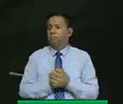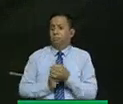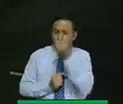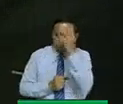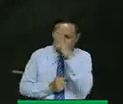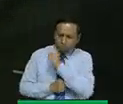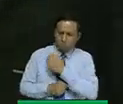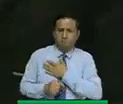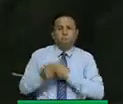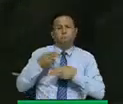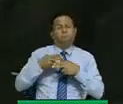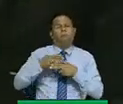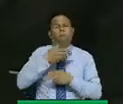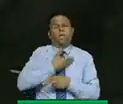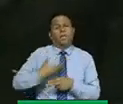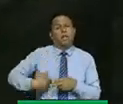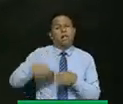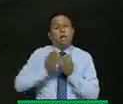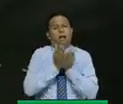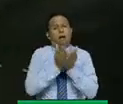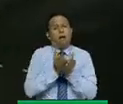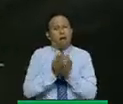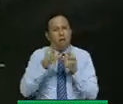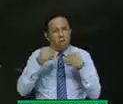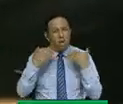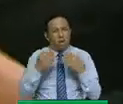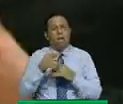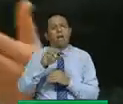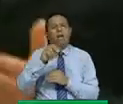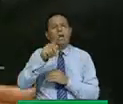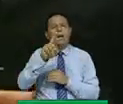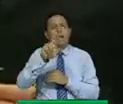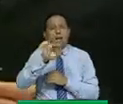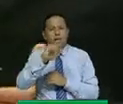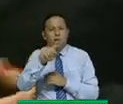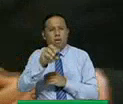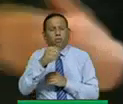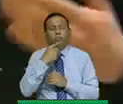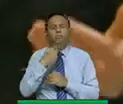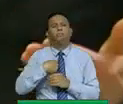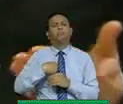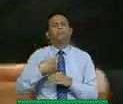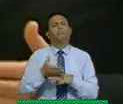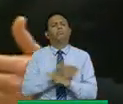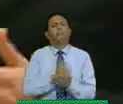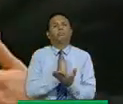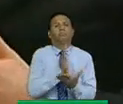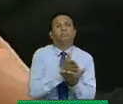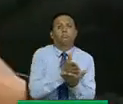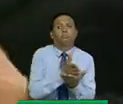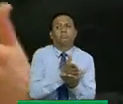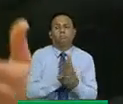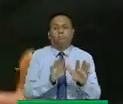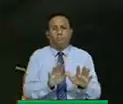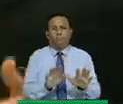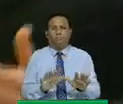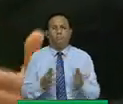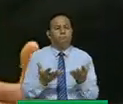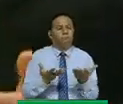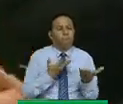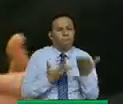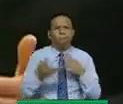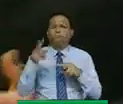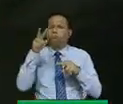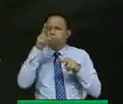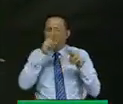Rizzo, presidente de Autoridad Portuaria de Guayaquil. Efectivamente, nosotros hemos parado unos minutos para hacer las respectivas revisiones después